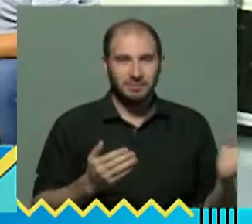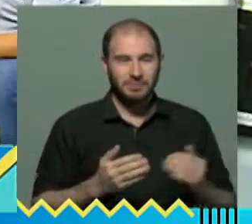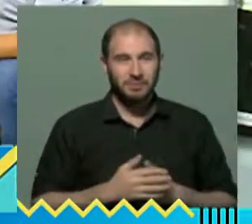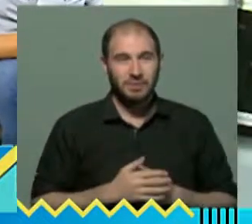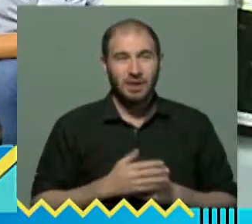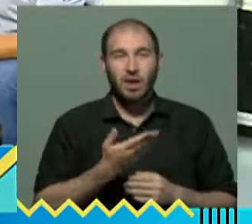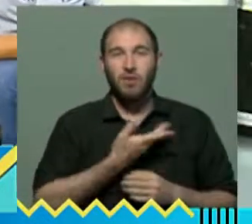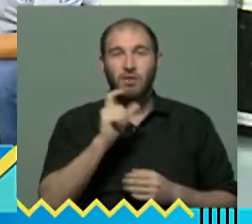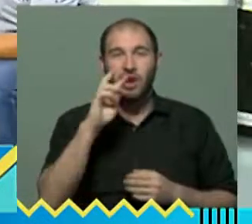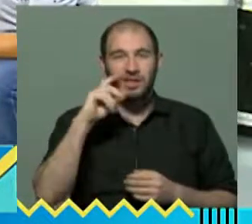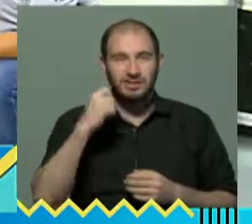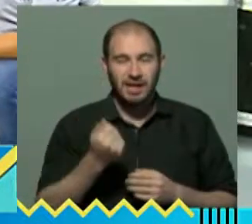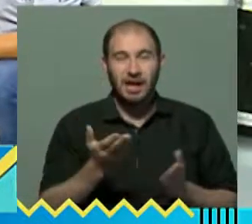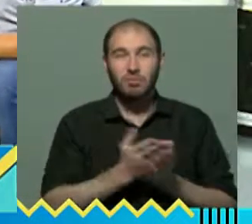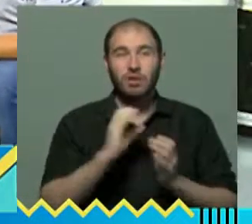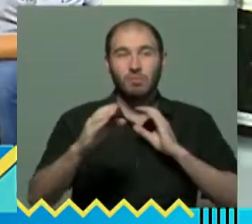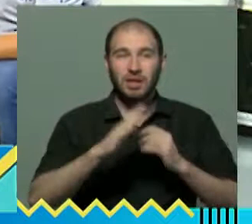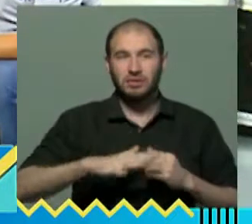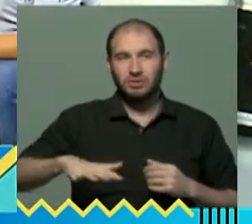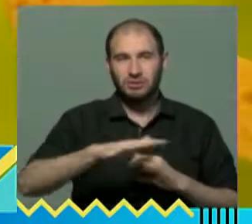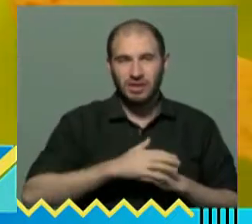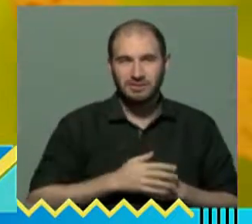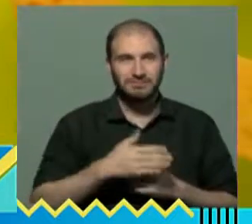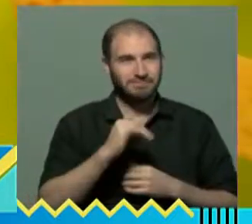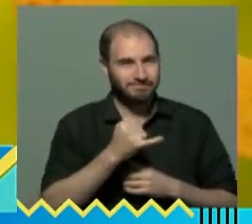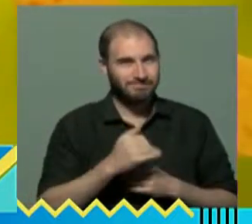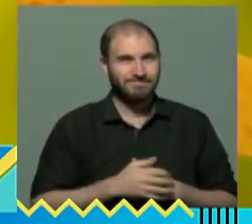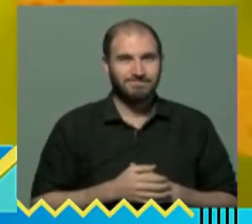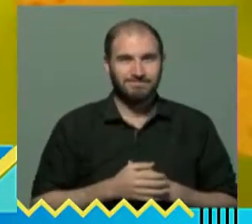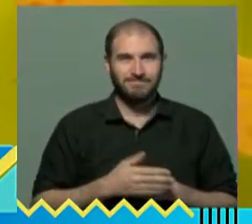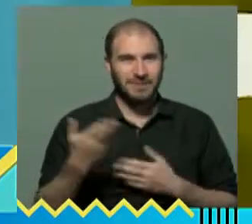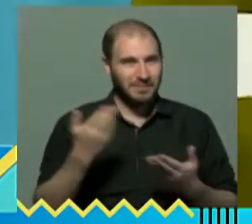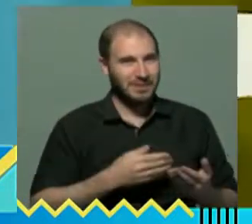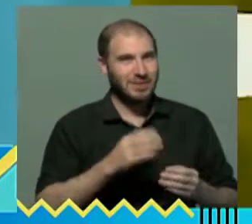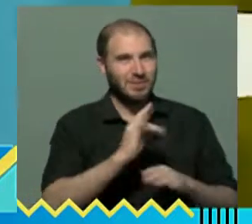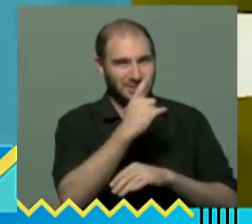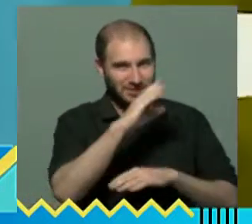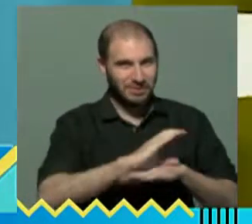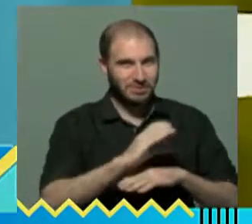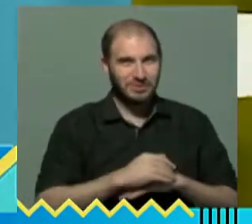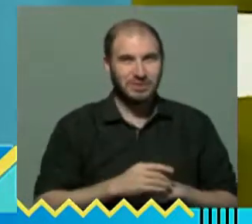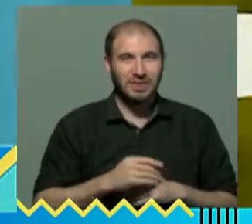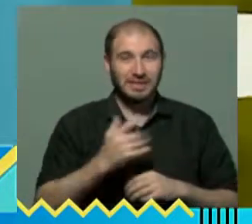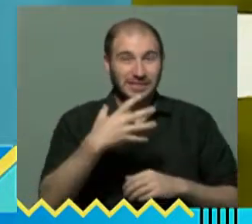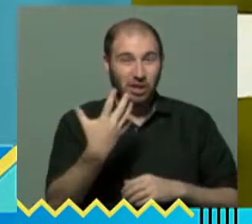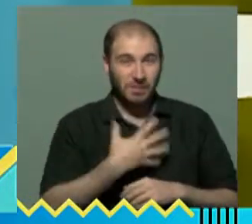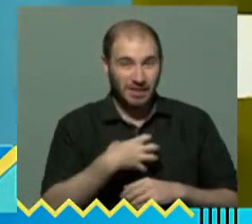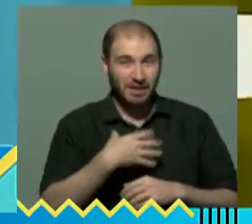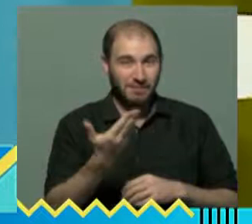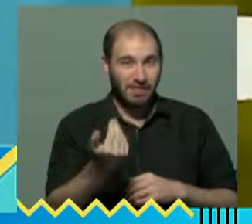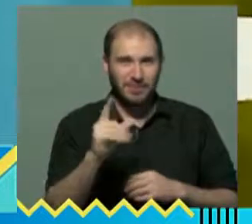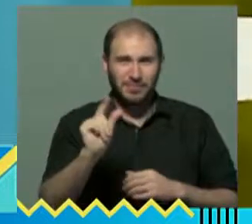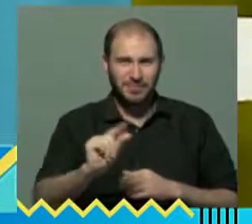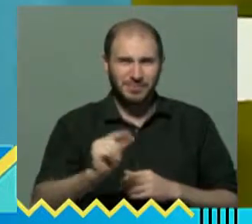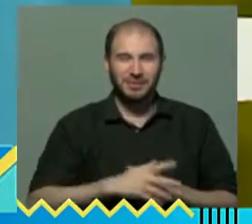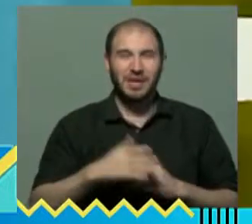tenemos a Florencia Moreno, estudiante de Comunicación Social. Así es. Bueno, bienvenida. El apoyo, claro. Y te quedan 5 materias. Ajá, Muy así poquito,